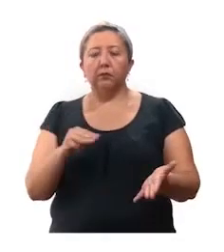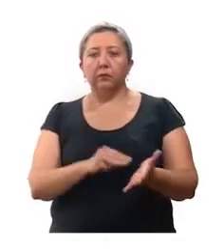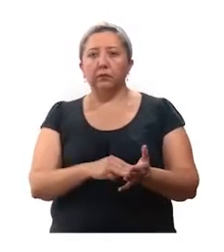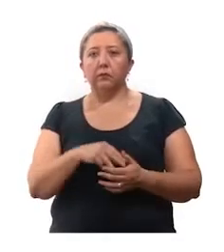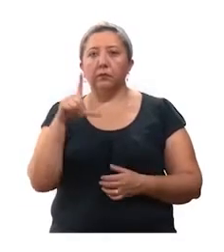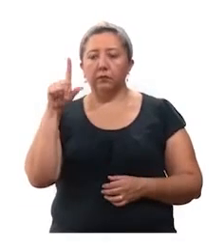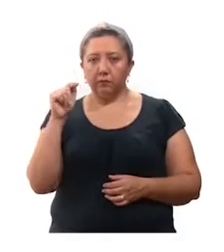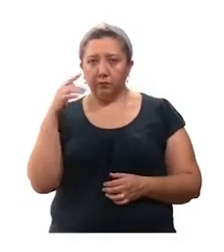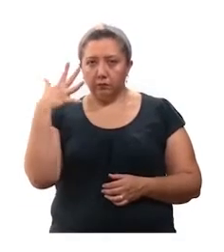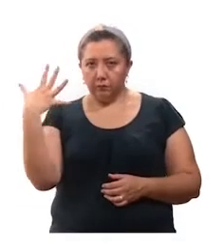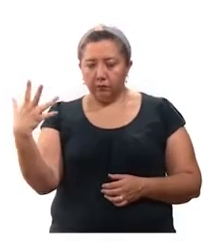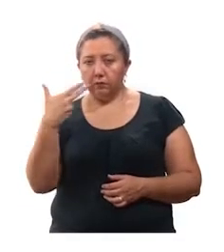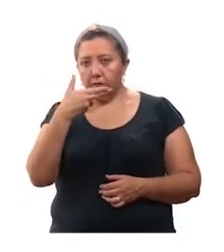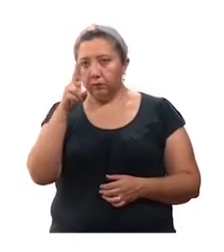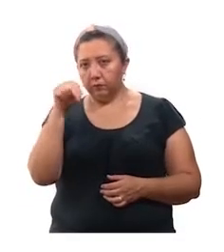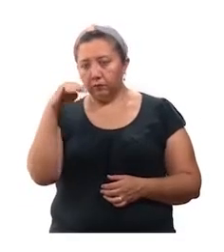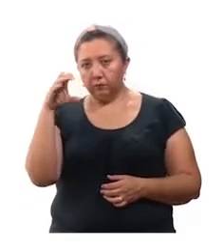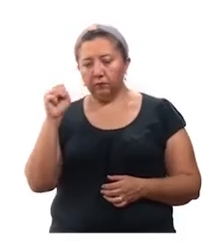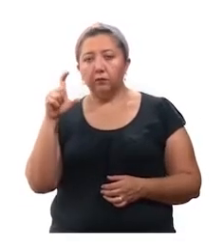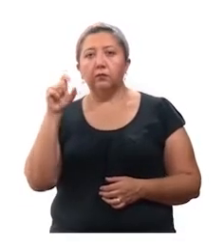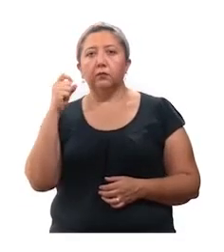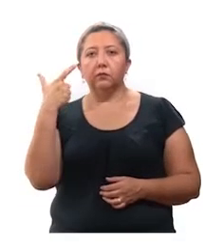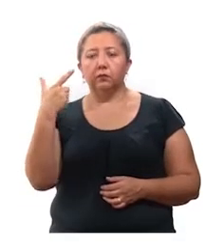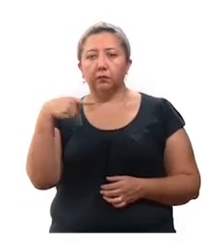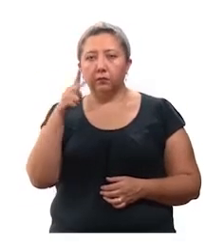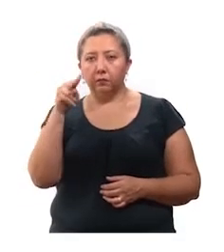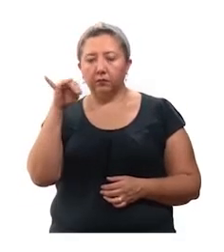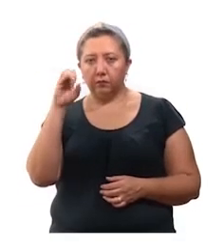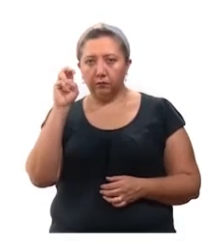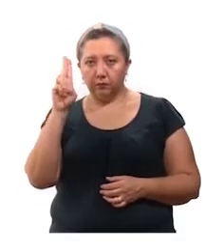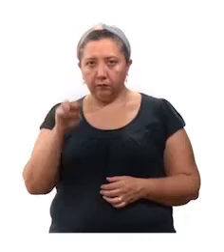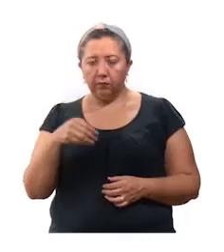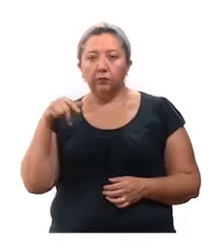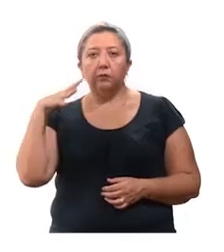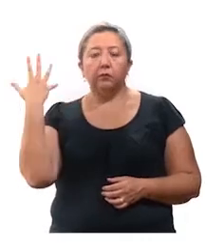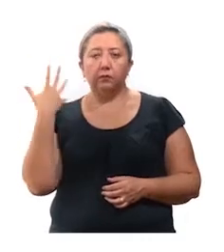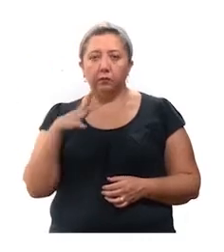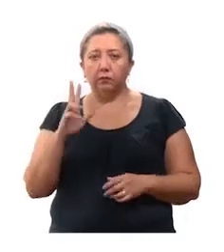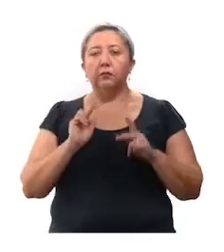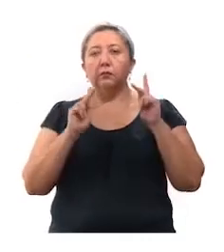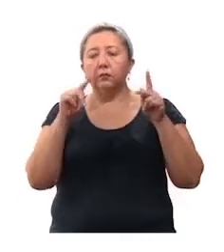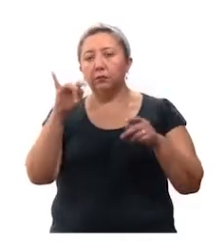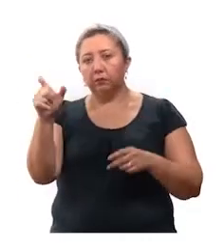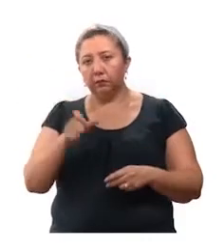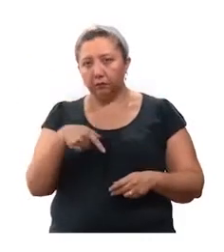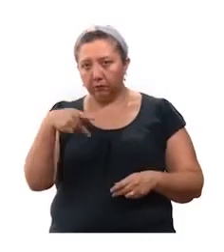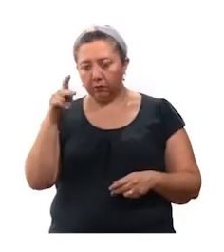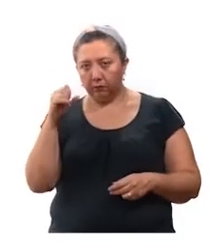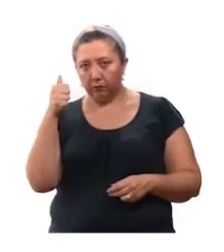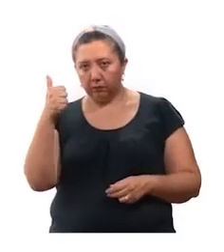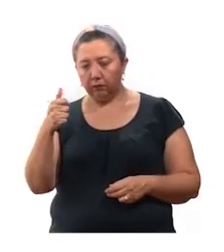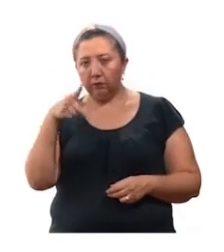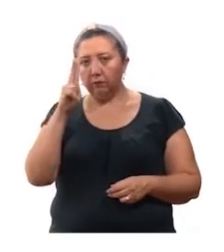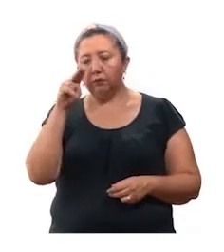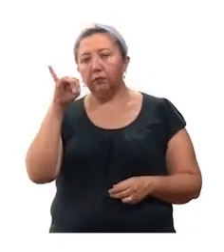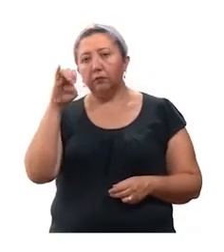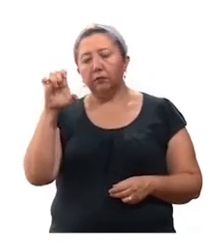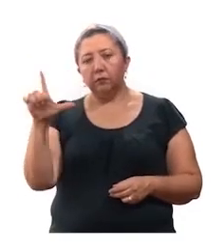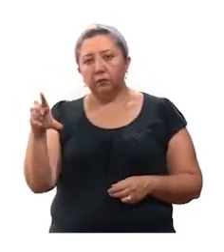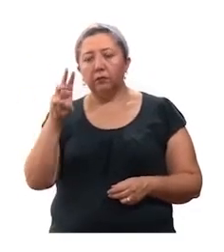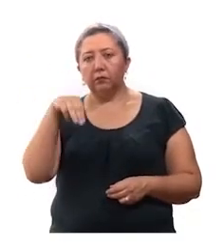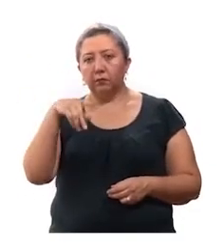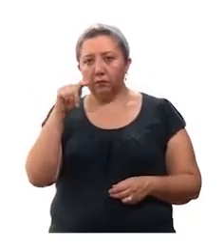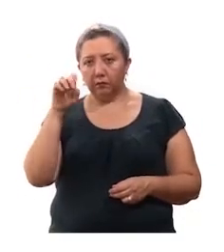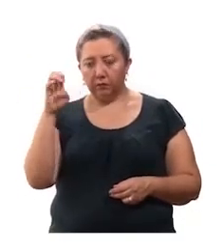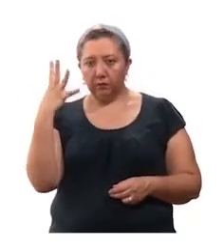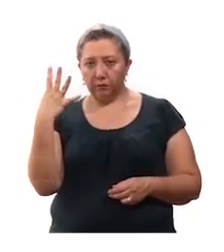Mérida, 75 en Junucmá, 27 en Canacín, 10 en Progreso y Tixcocop, 6 en Quinchil y